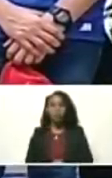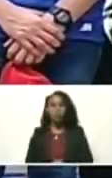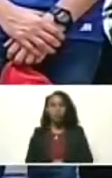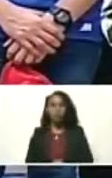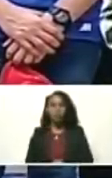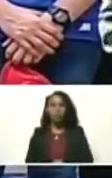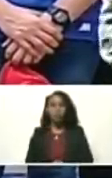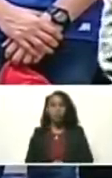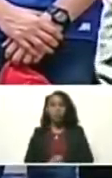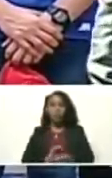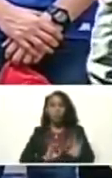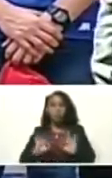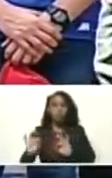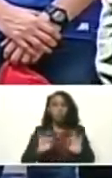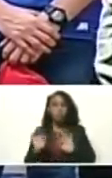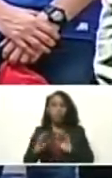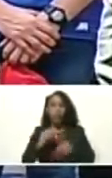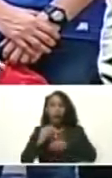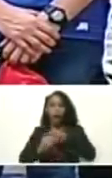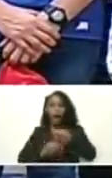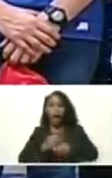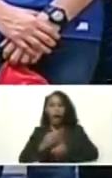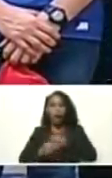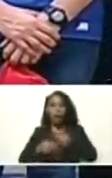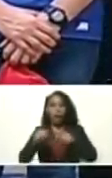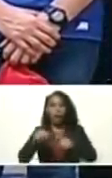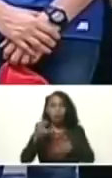de que se preparaba un golpe de Estado,